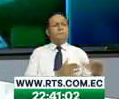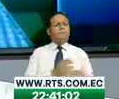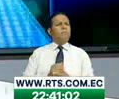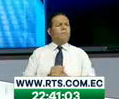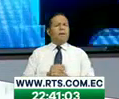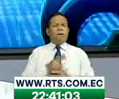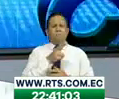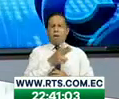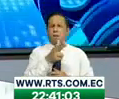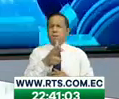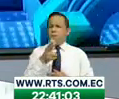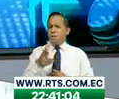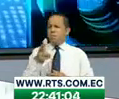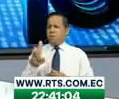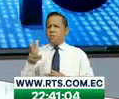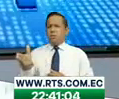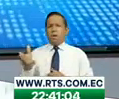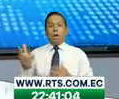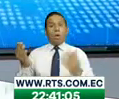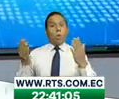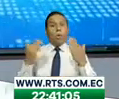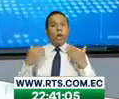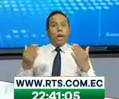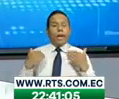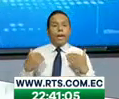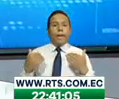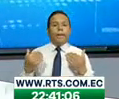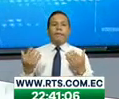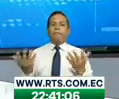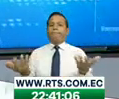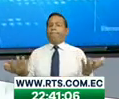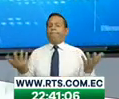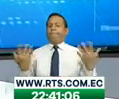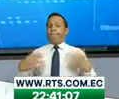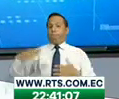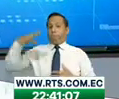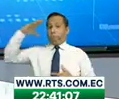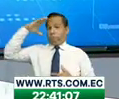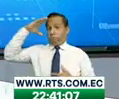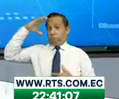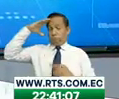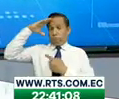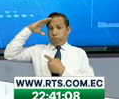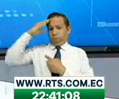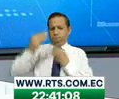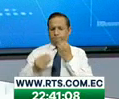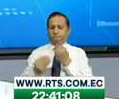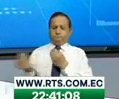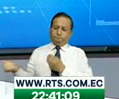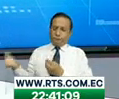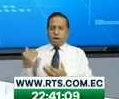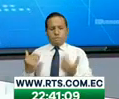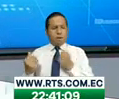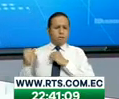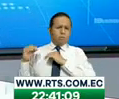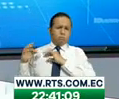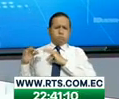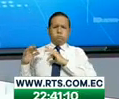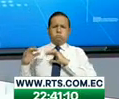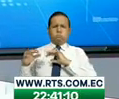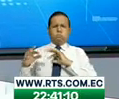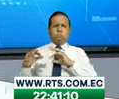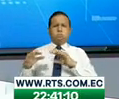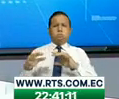en un populoso sector de Guayaquil motivó la ejecución de un operativo antidelictivo. Varias personas fueron detenidas durante